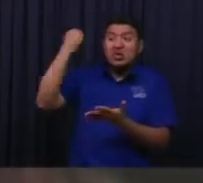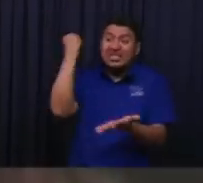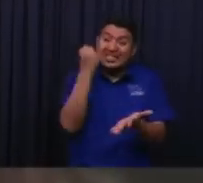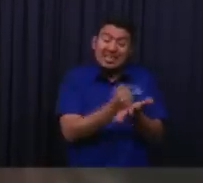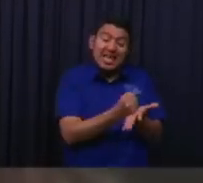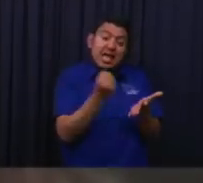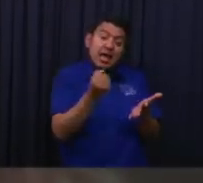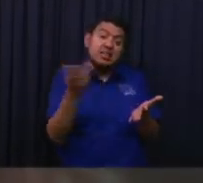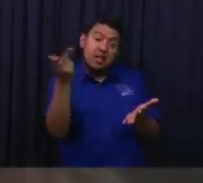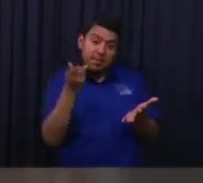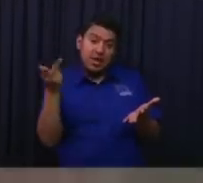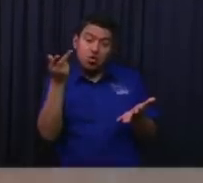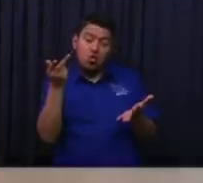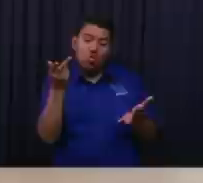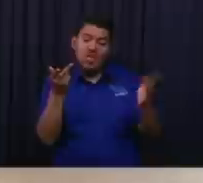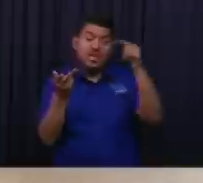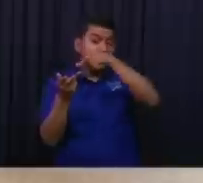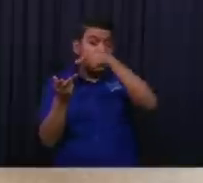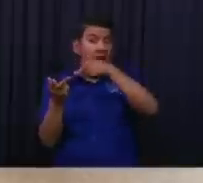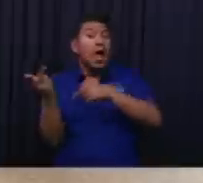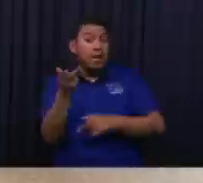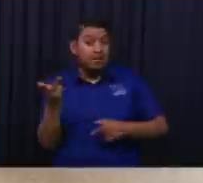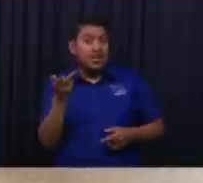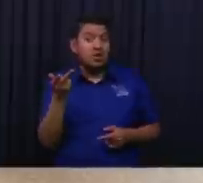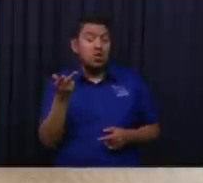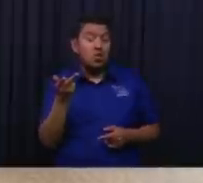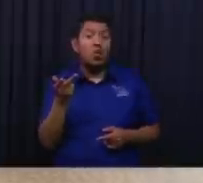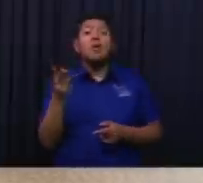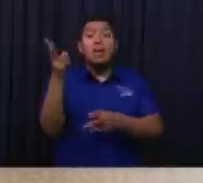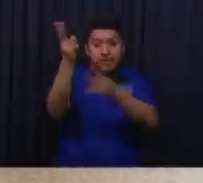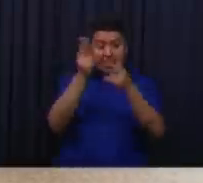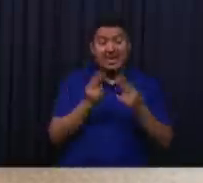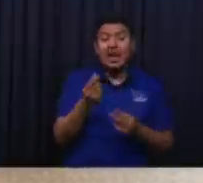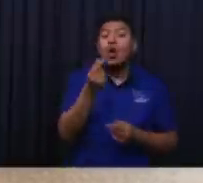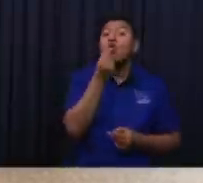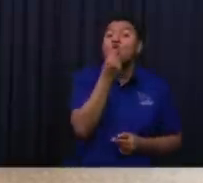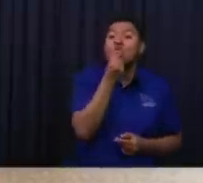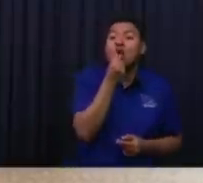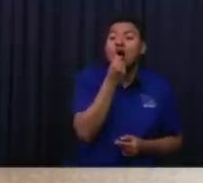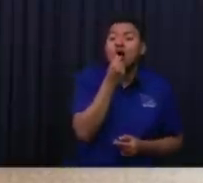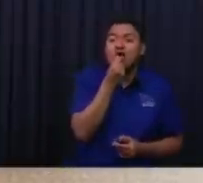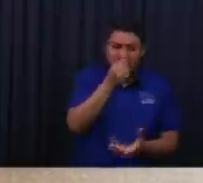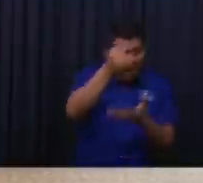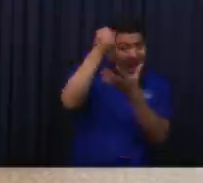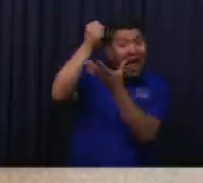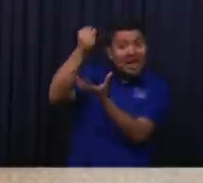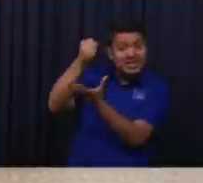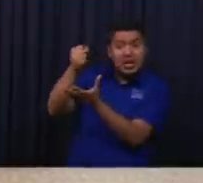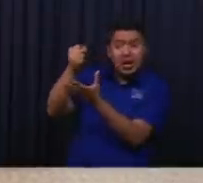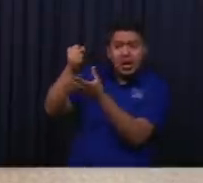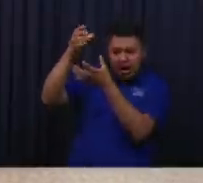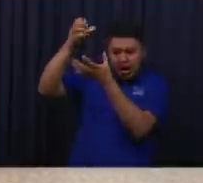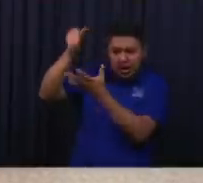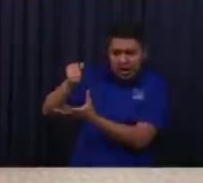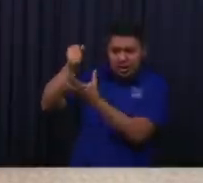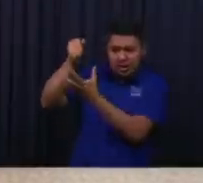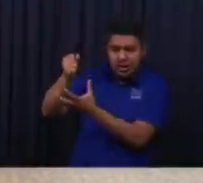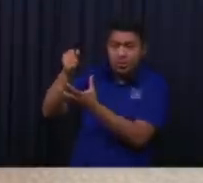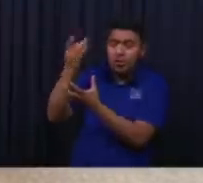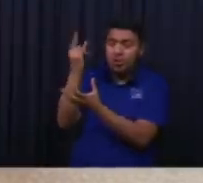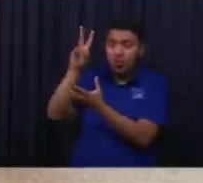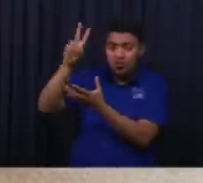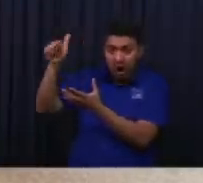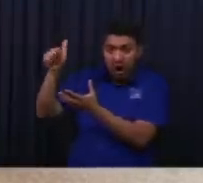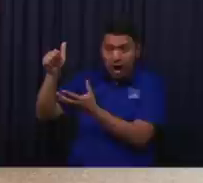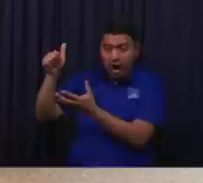vino procede de las uvas, esas uvas proceden de los racimos, esos racimos proceden de la vid y esa vid procede de las